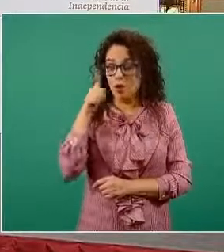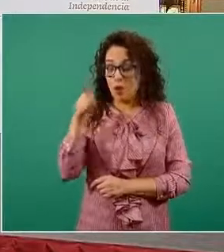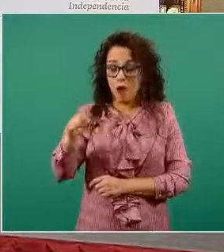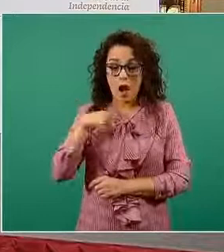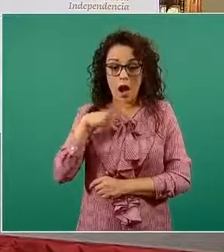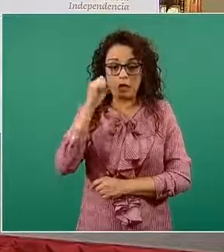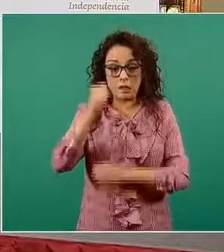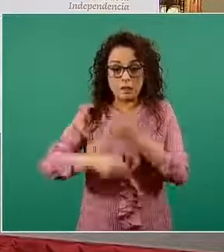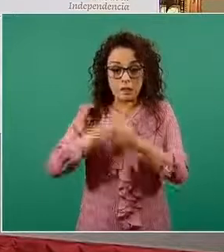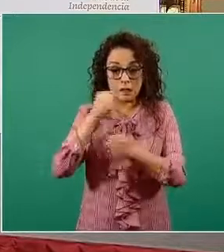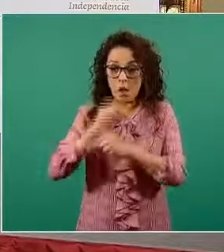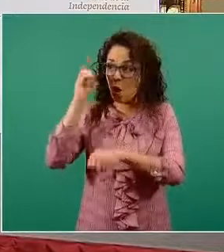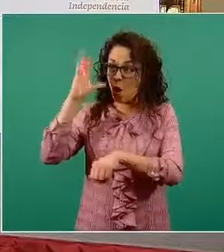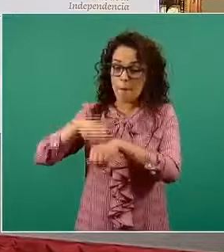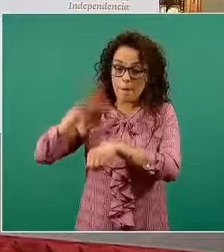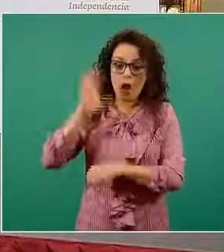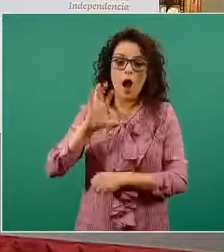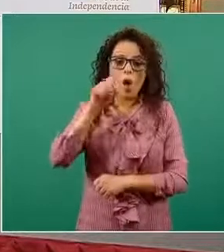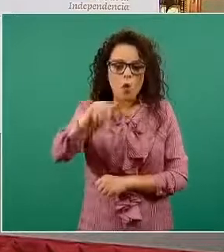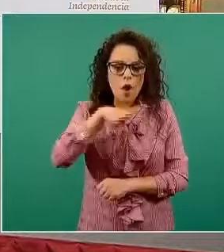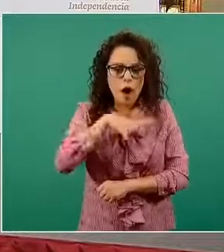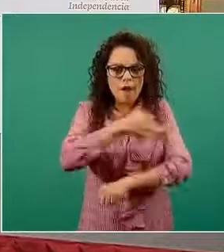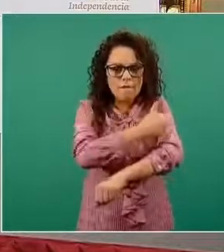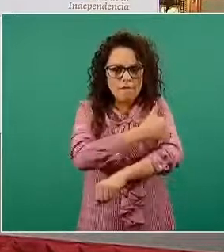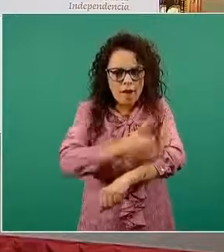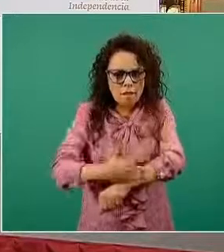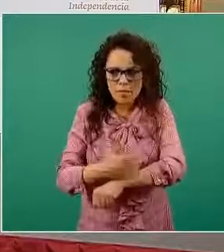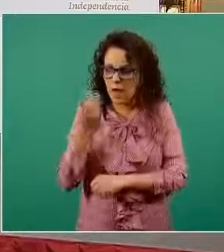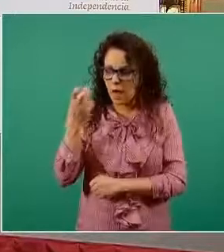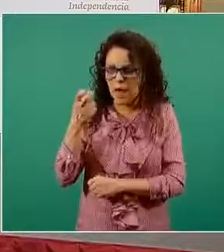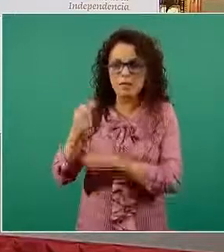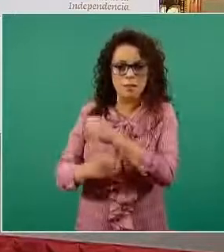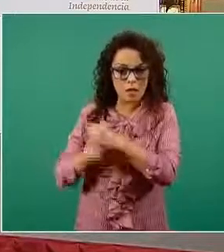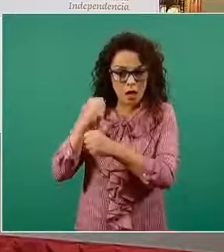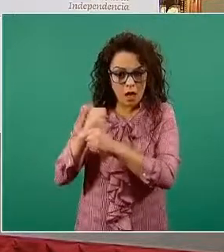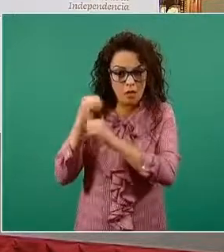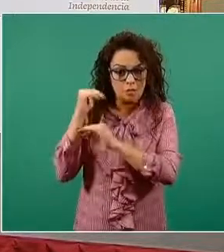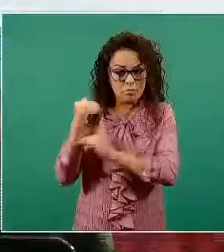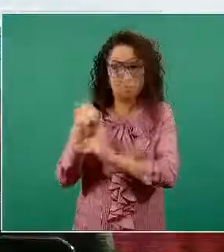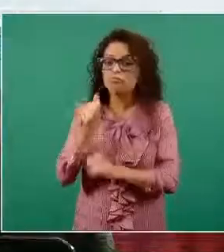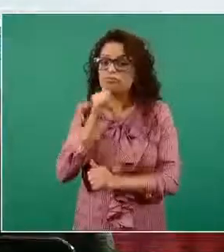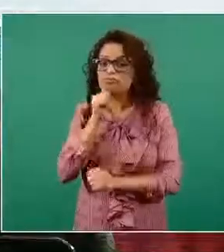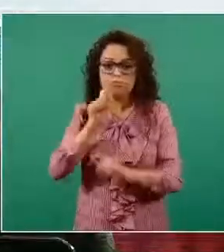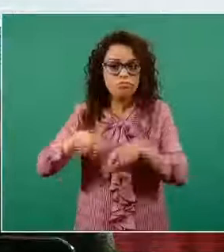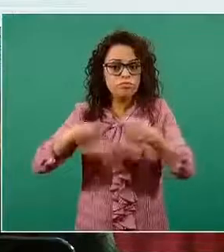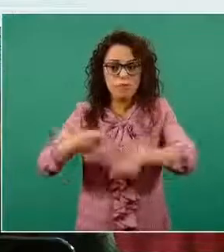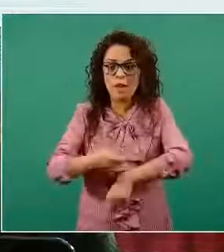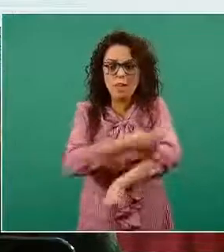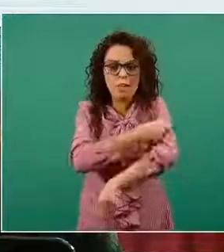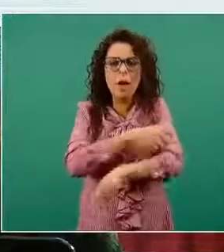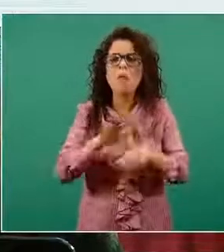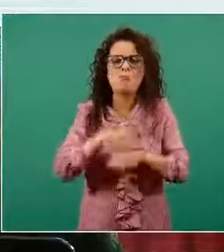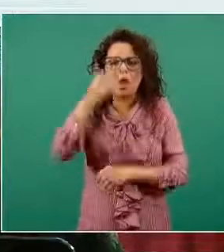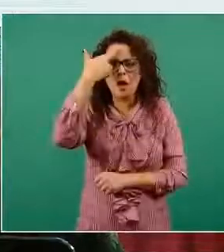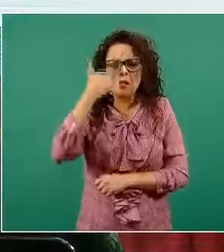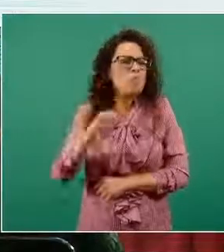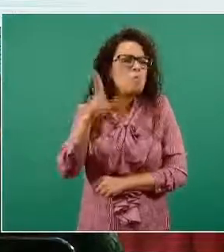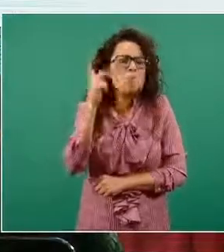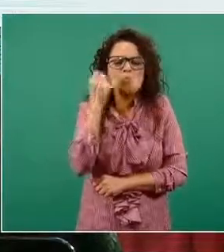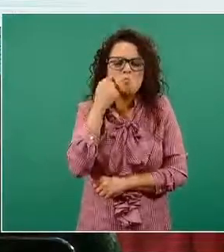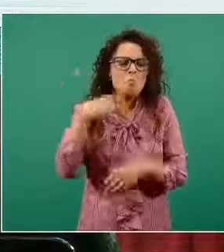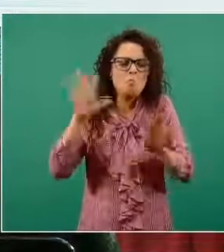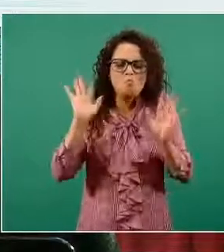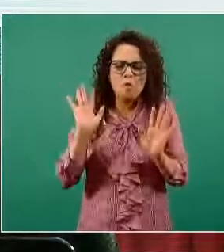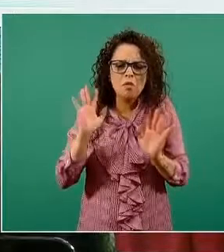o más, o tiene un familiar que está en esa situación y no se había vacunado por la razón que sea, no se